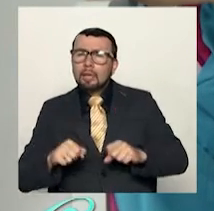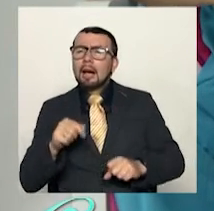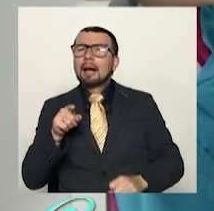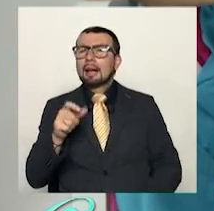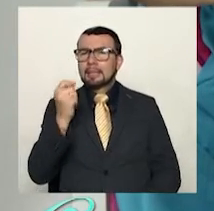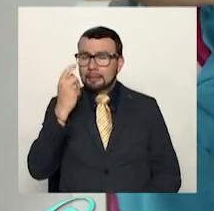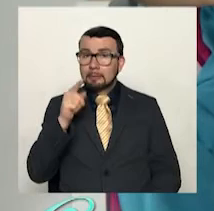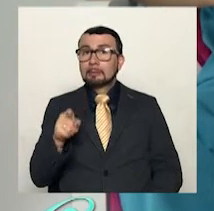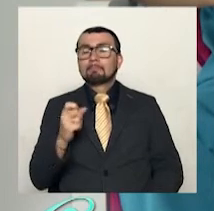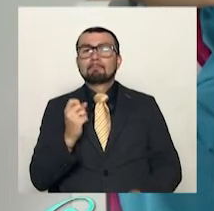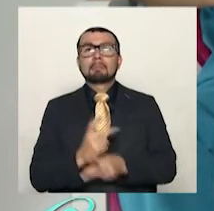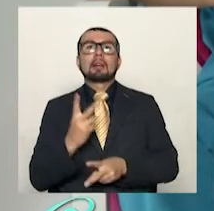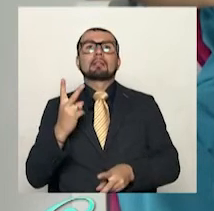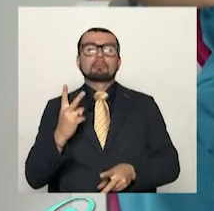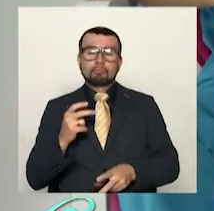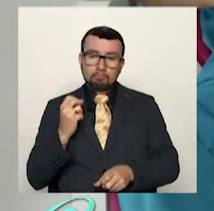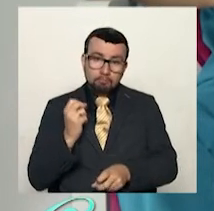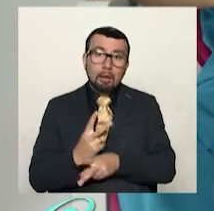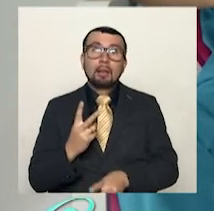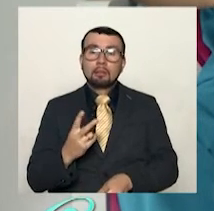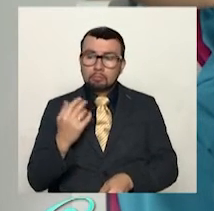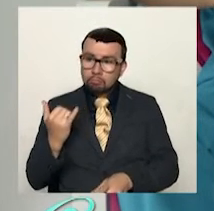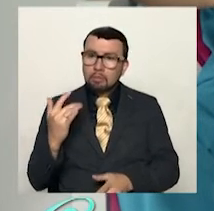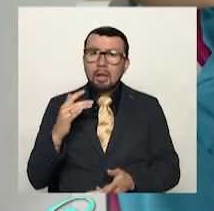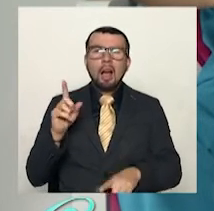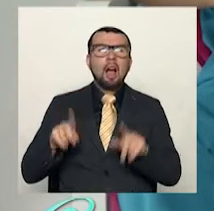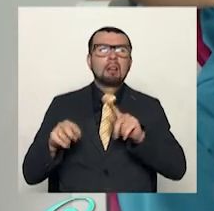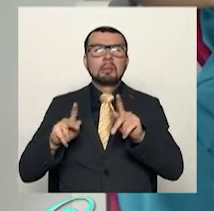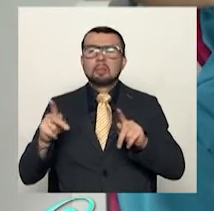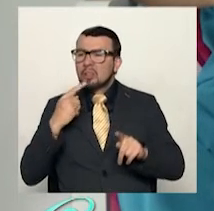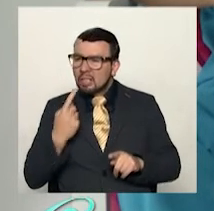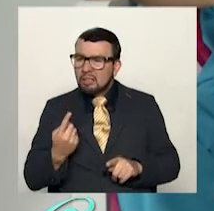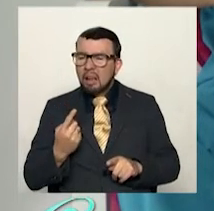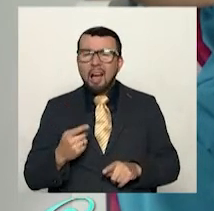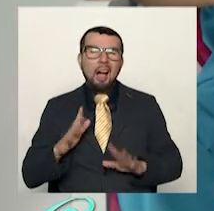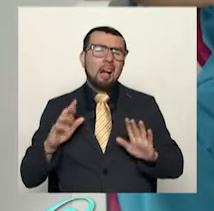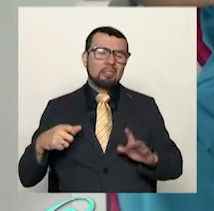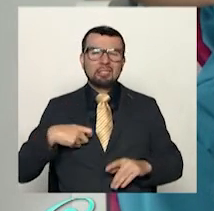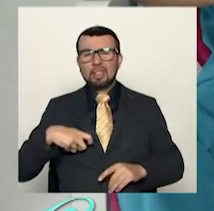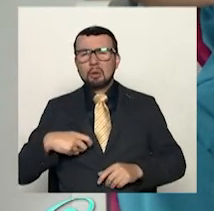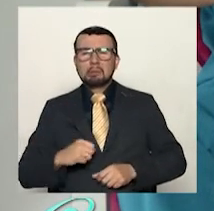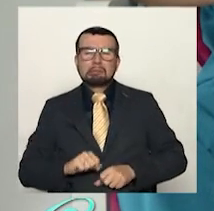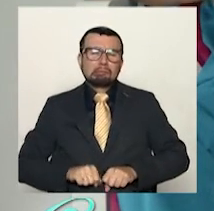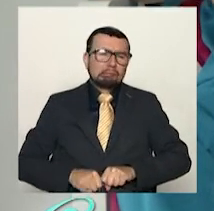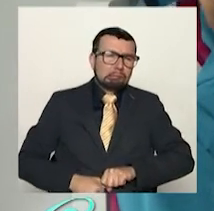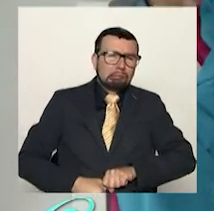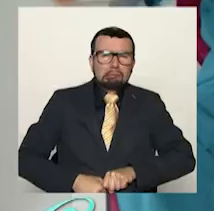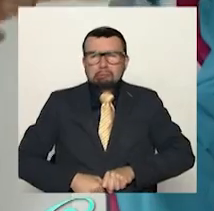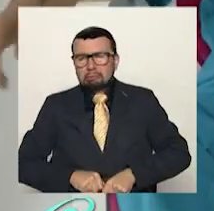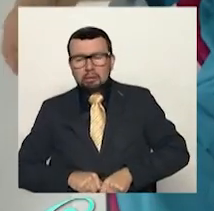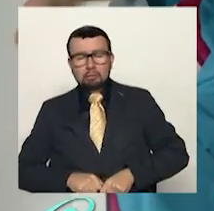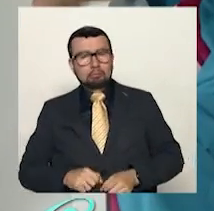lo peligroso que es ese diagnóstico que la gente dice, es que tengo un cólico. Vamos a ver con qué me lo